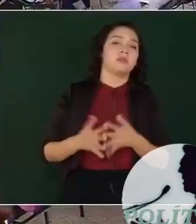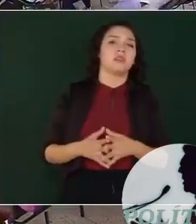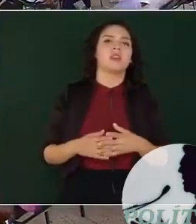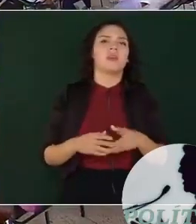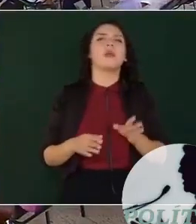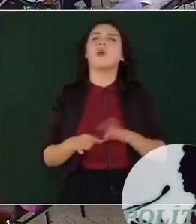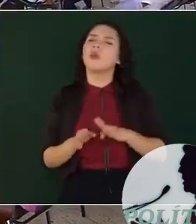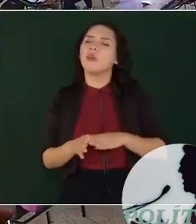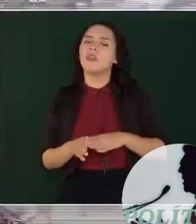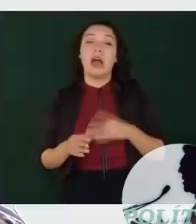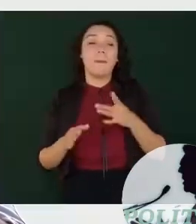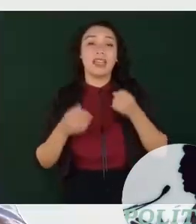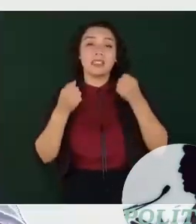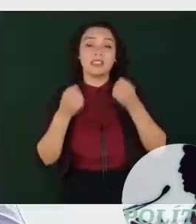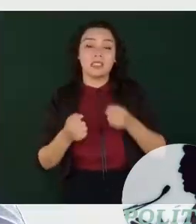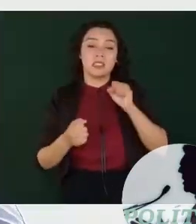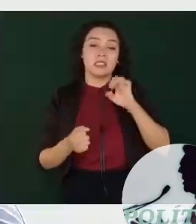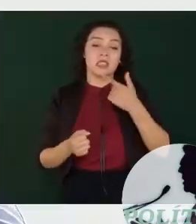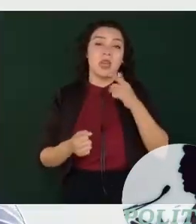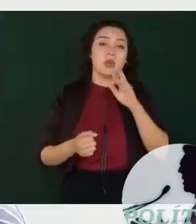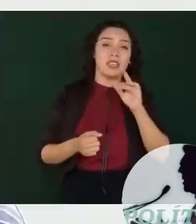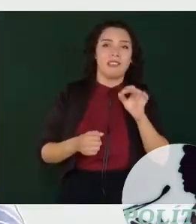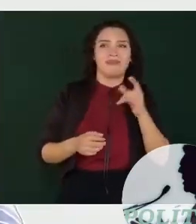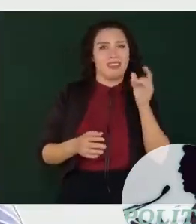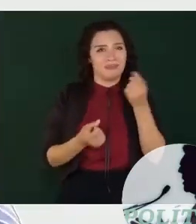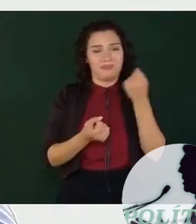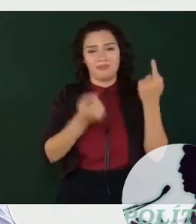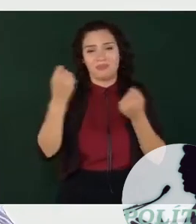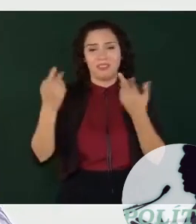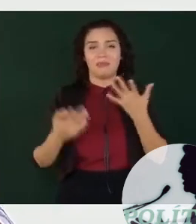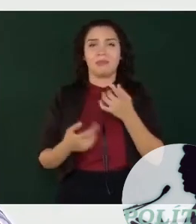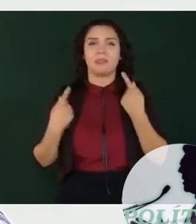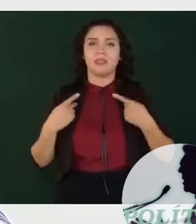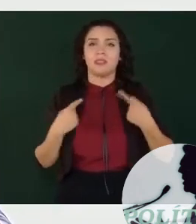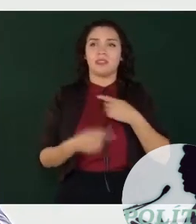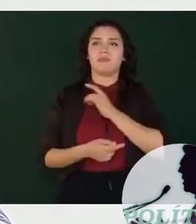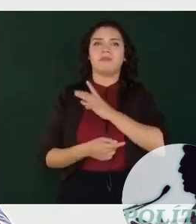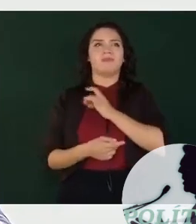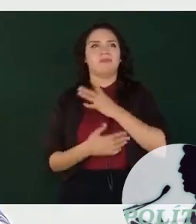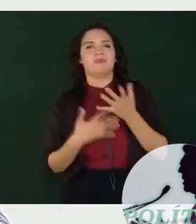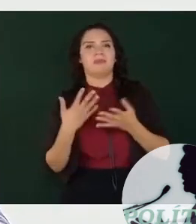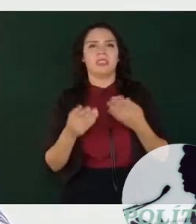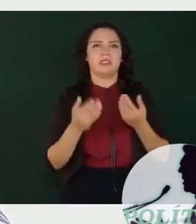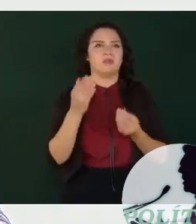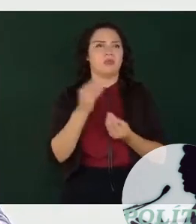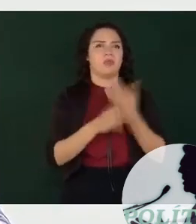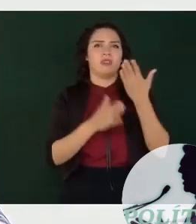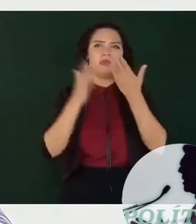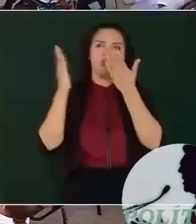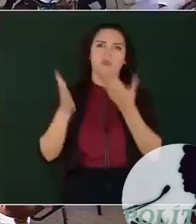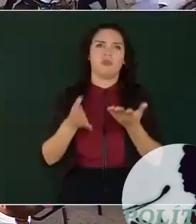sentido? En el tema de la seguridad. Hay mucho temor sobre la intromisión o la llegada de un nuevo cártel y una